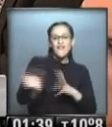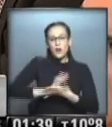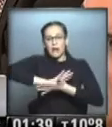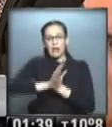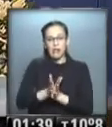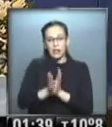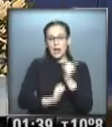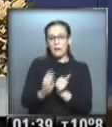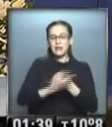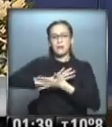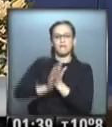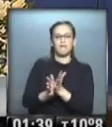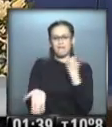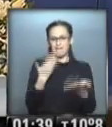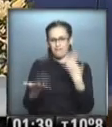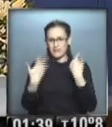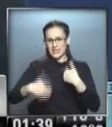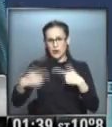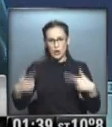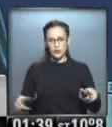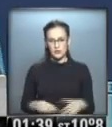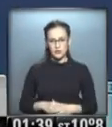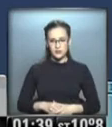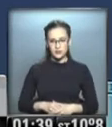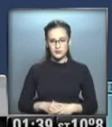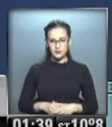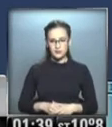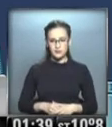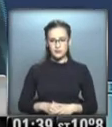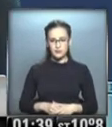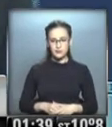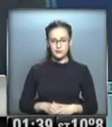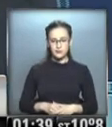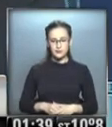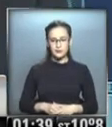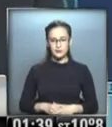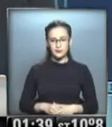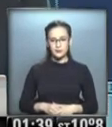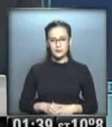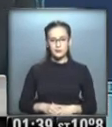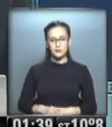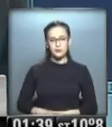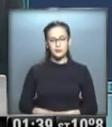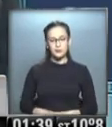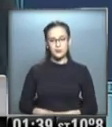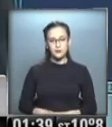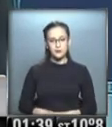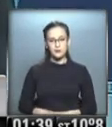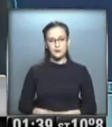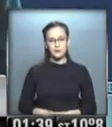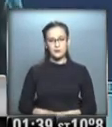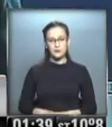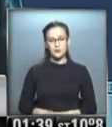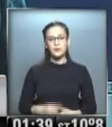la empresa. No somos estatistas, no podemos serlo. Sí, somos casi libertarios,